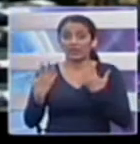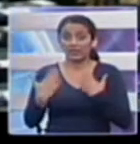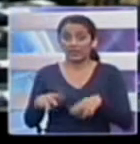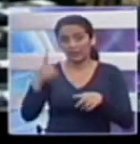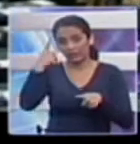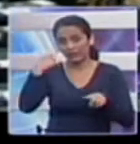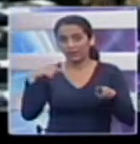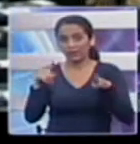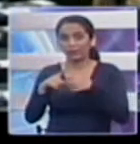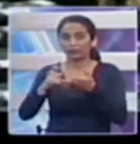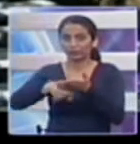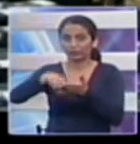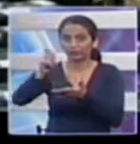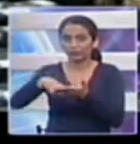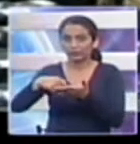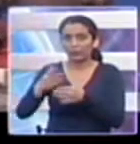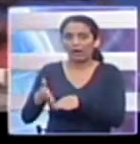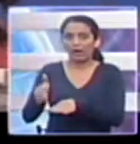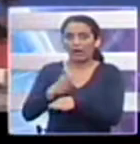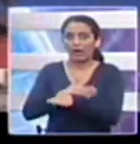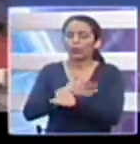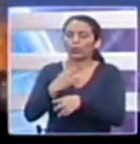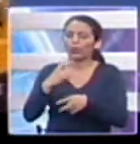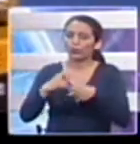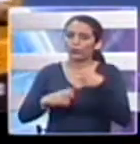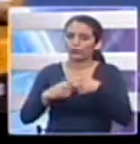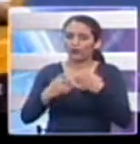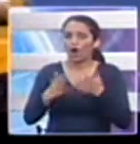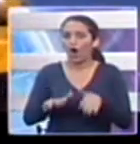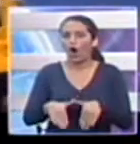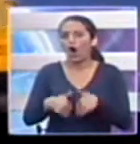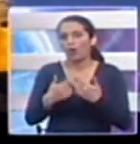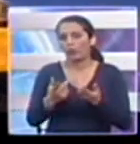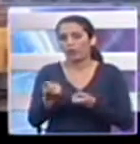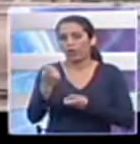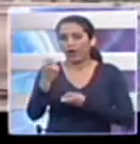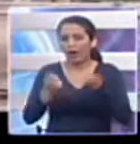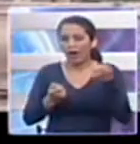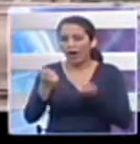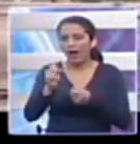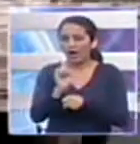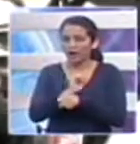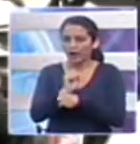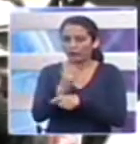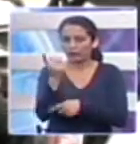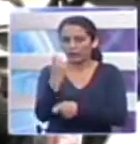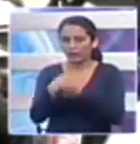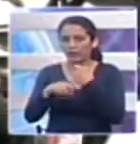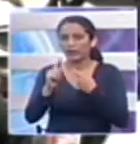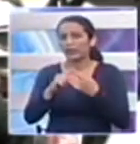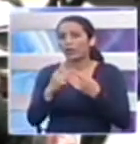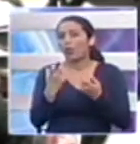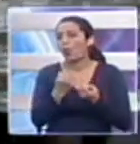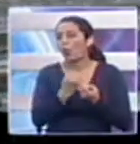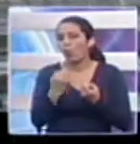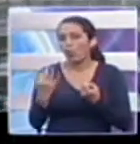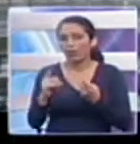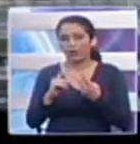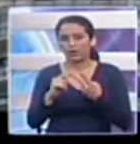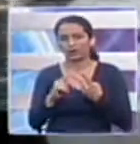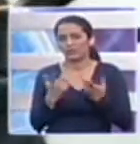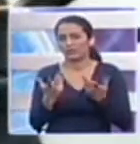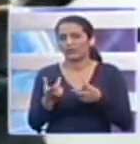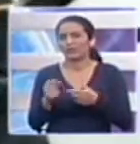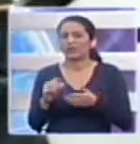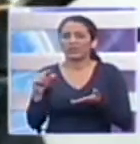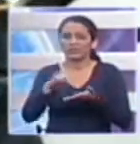varios inconvenientes, entre ellos los cupos para vehículos, etiquetas fiscales para licores, salvaguardias, entre otros puntos.